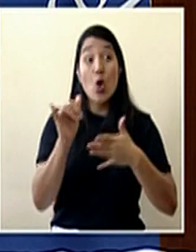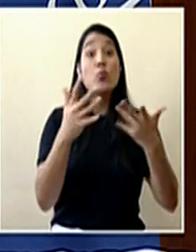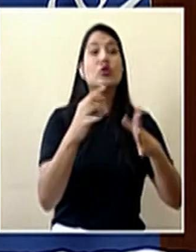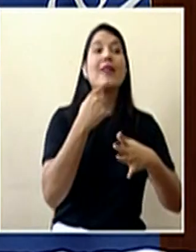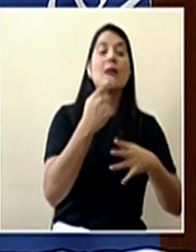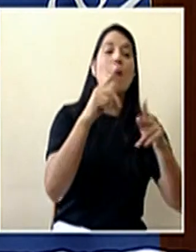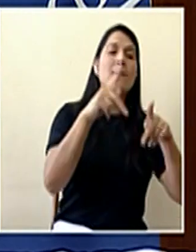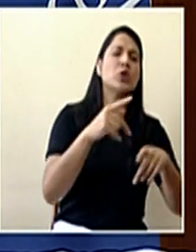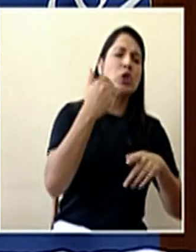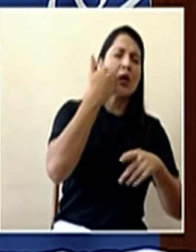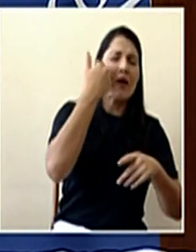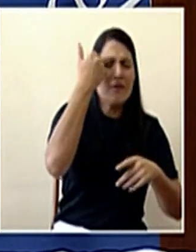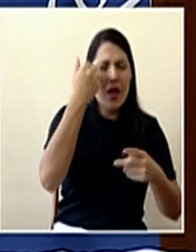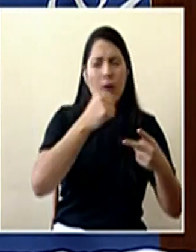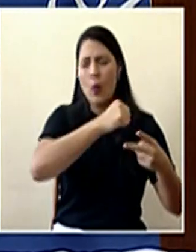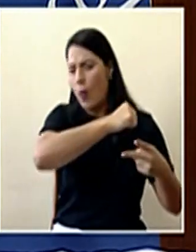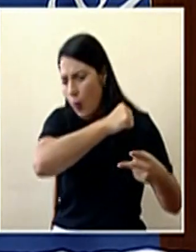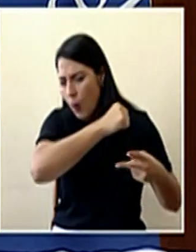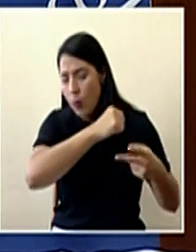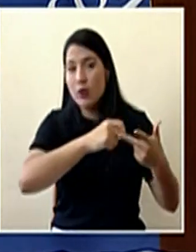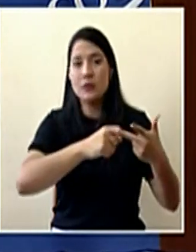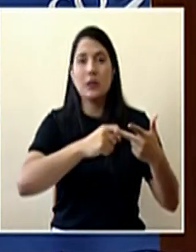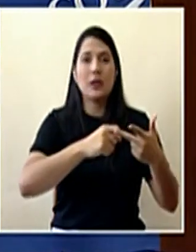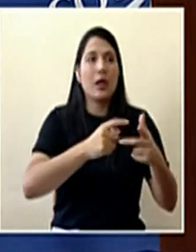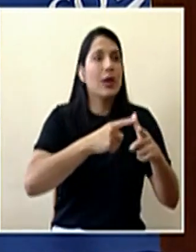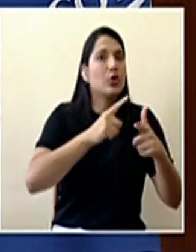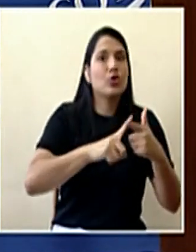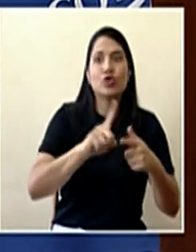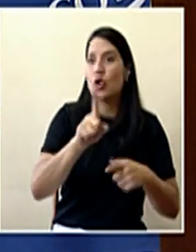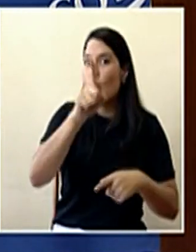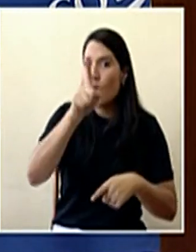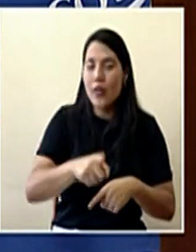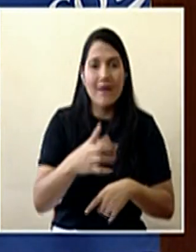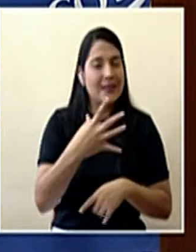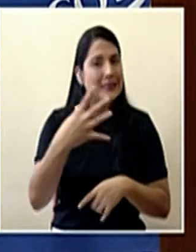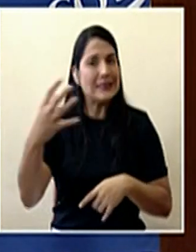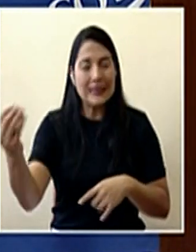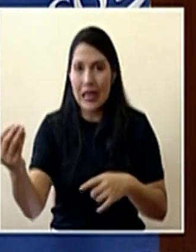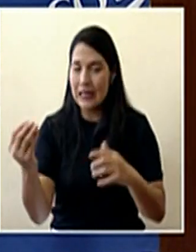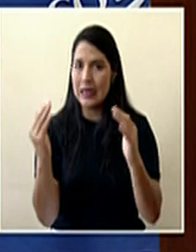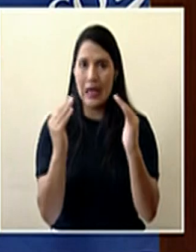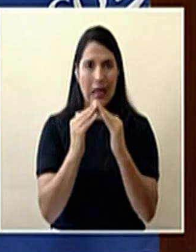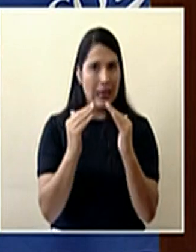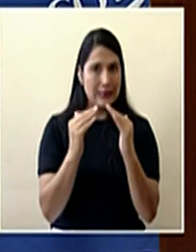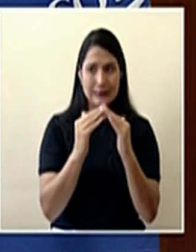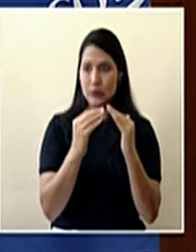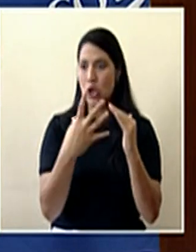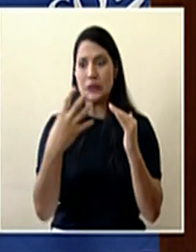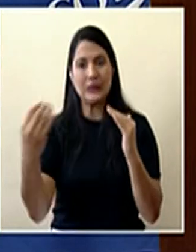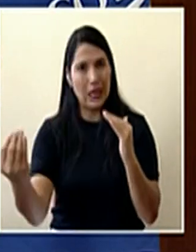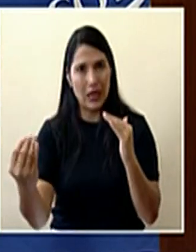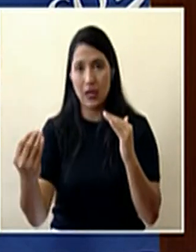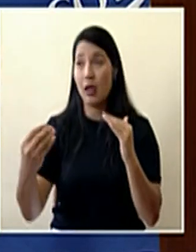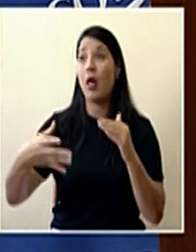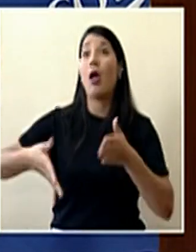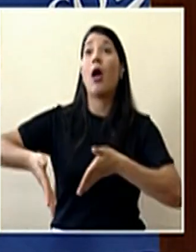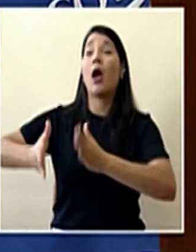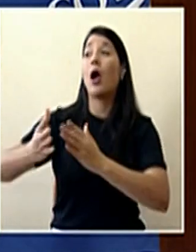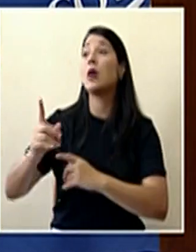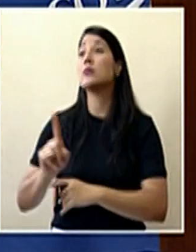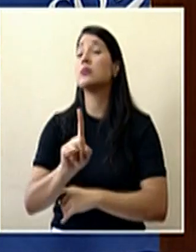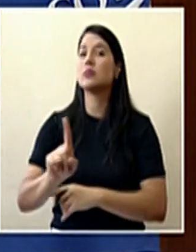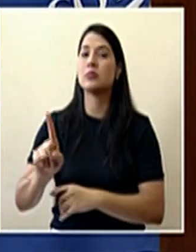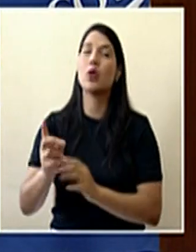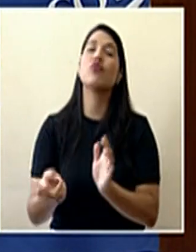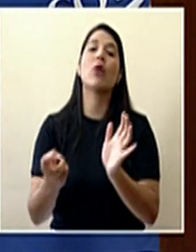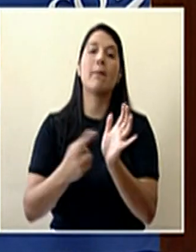tiene fiebre, tos, estornudo, no tiene nada que andar haciendo fuera, en un lugar público o en el trabajo, y lo reitero porque